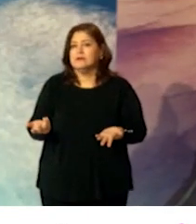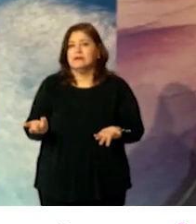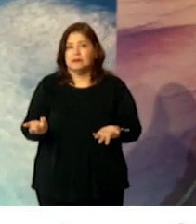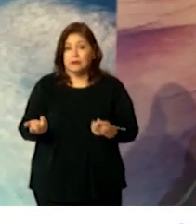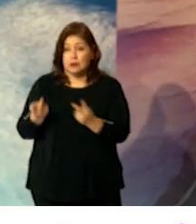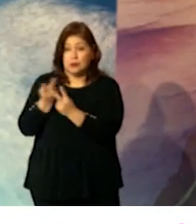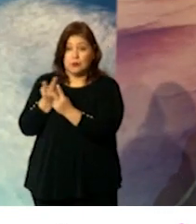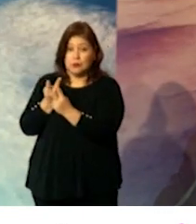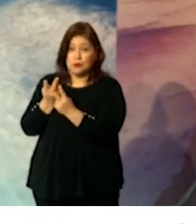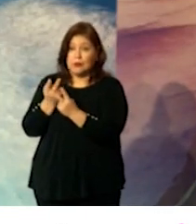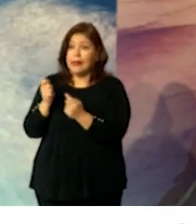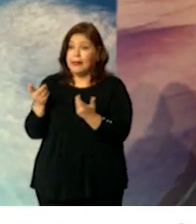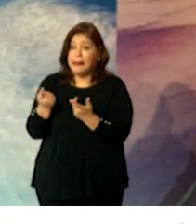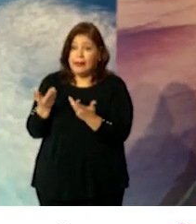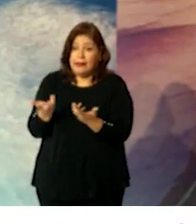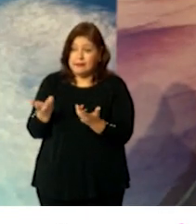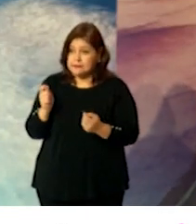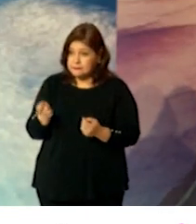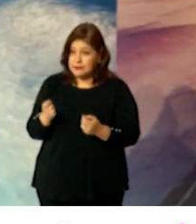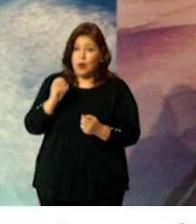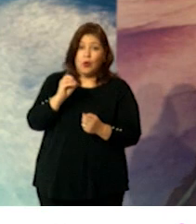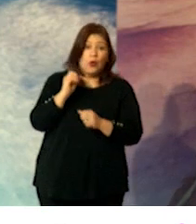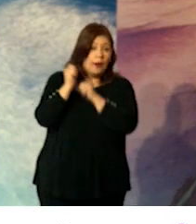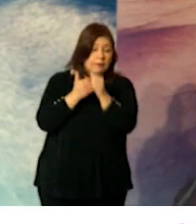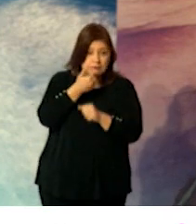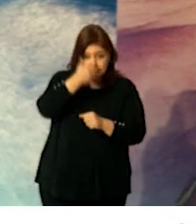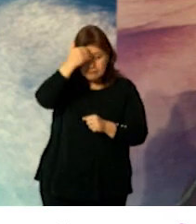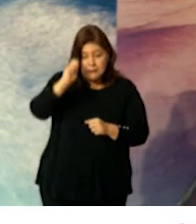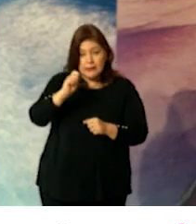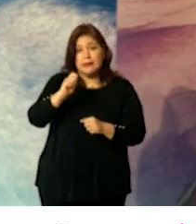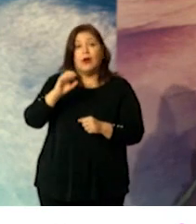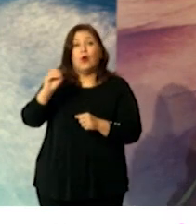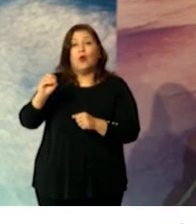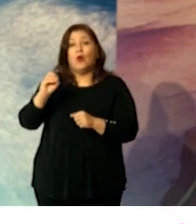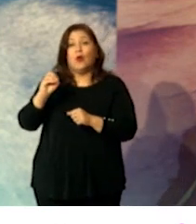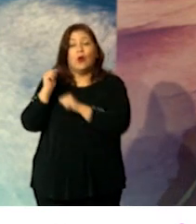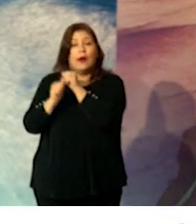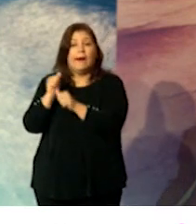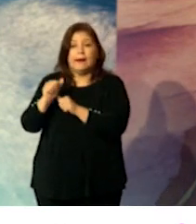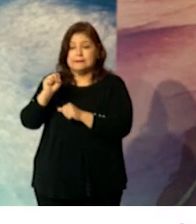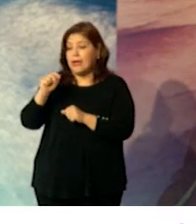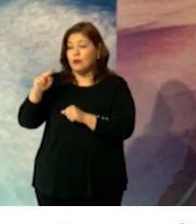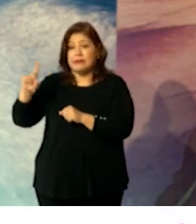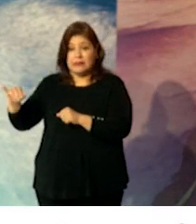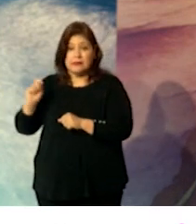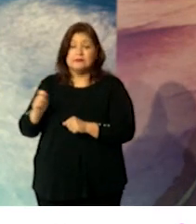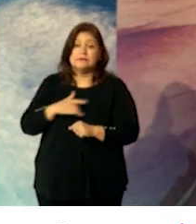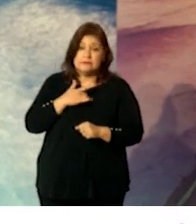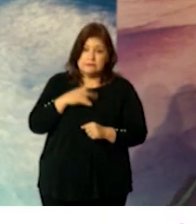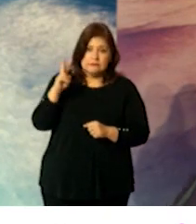que están haciendo, y como obviamente Emiratos Árabes o como Arabia Saudí, que están ejerciendo